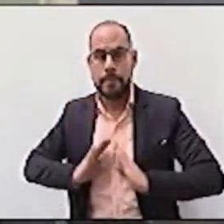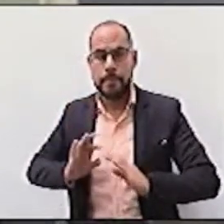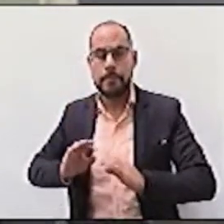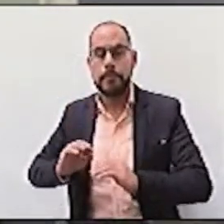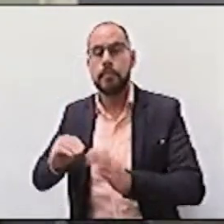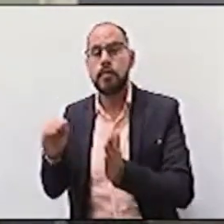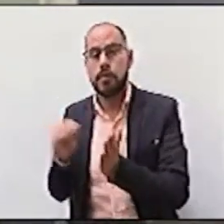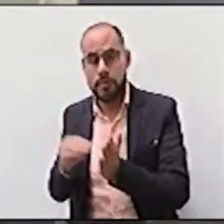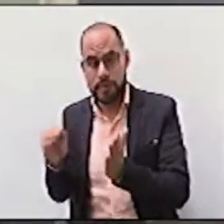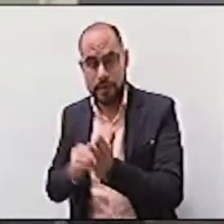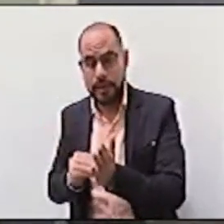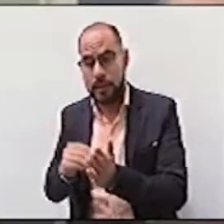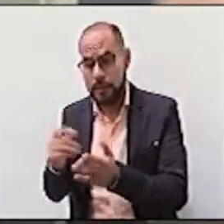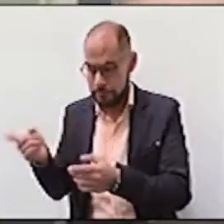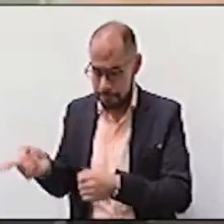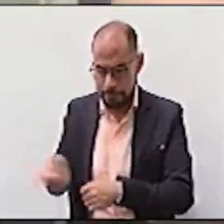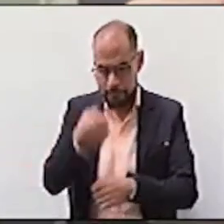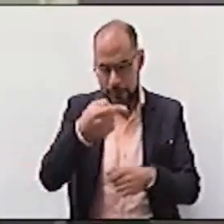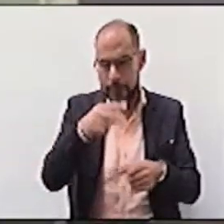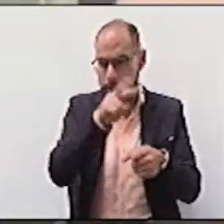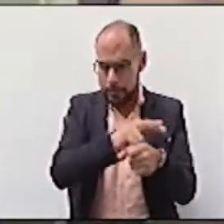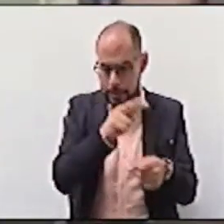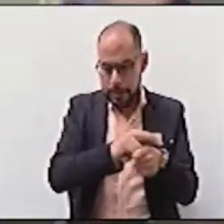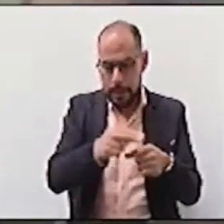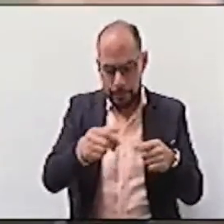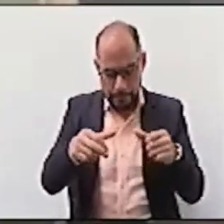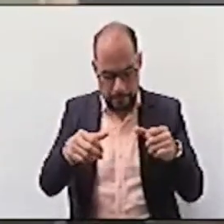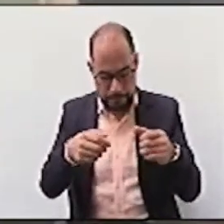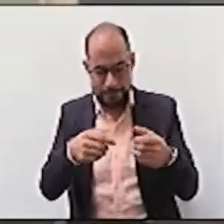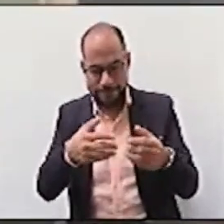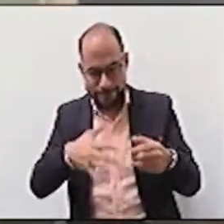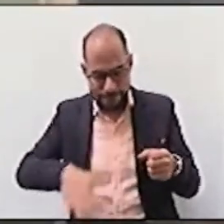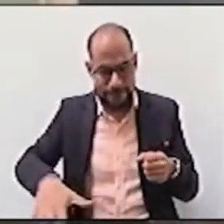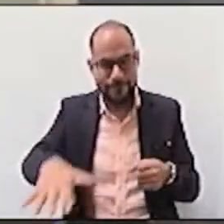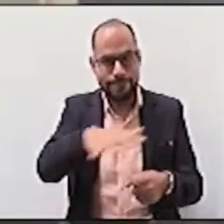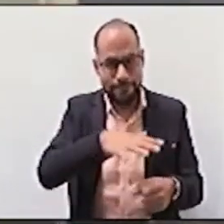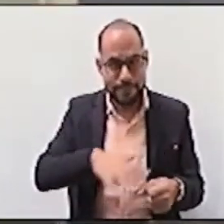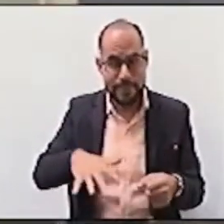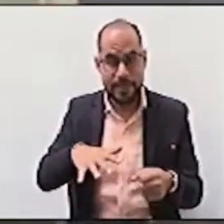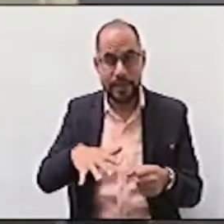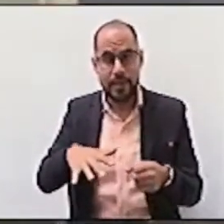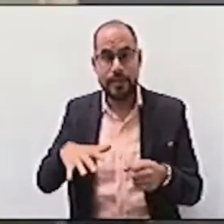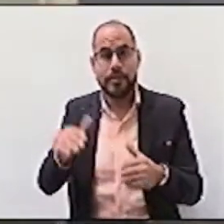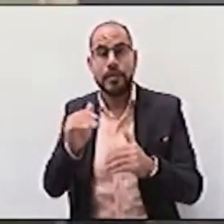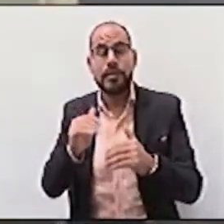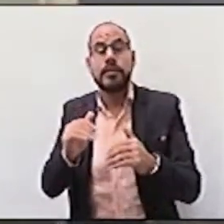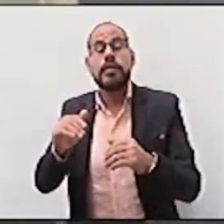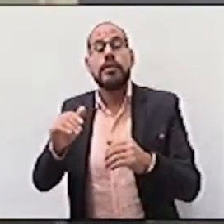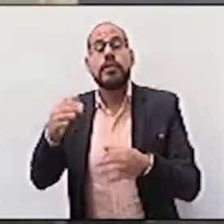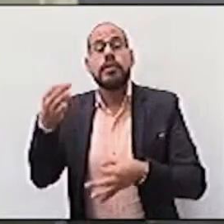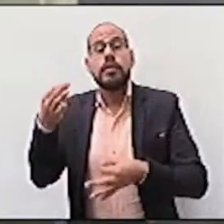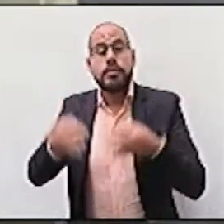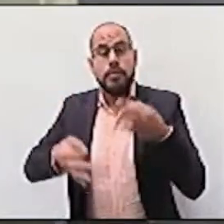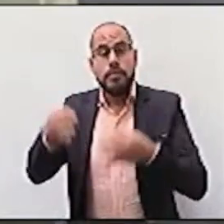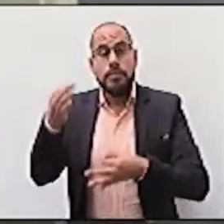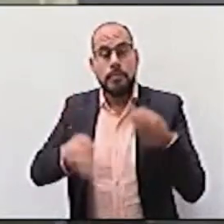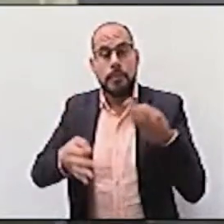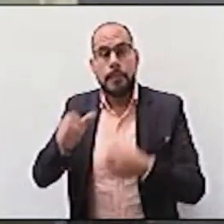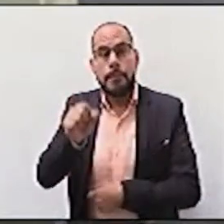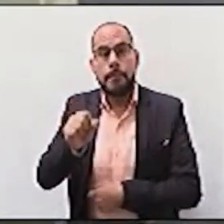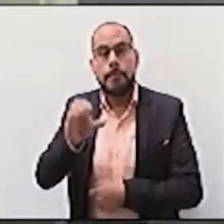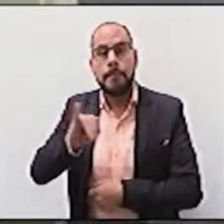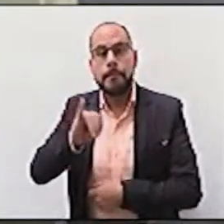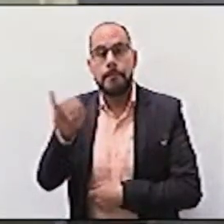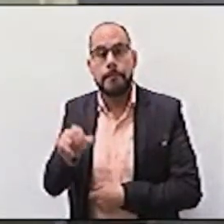tareas de seguridad pública conforme a lineamientos que ya la Suprema Corte de Justicia de la Nación